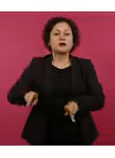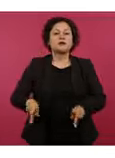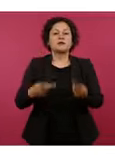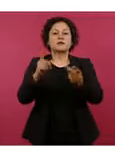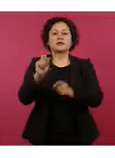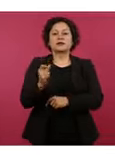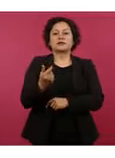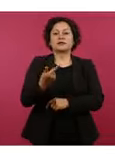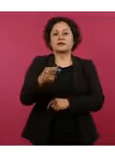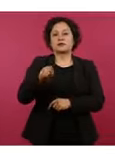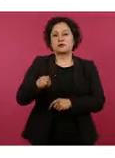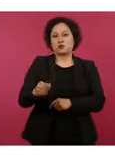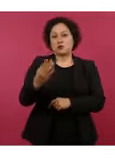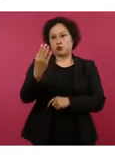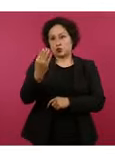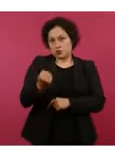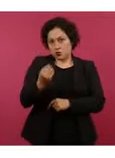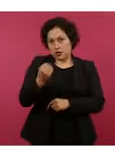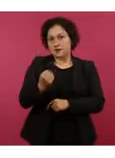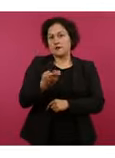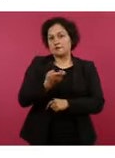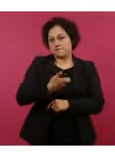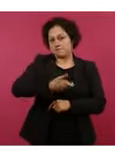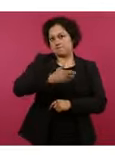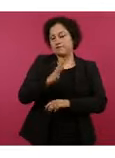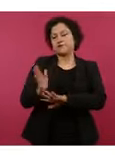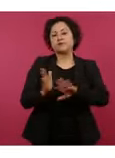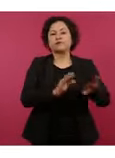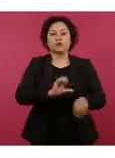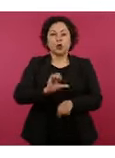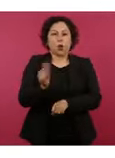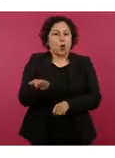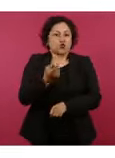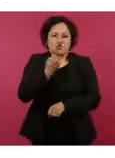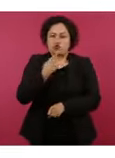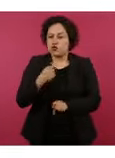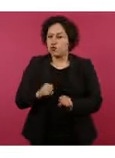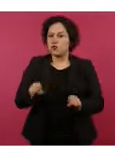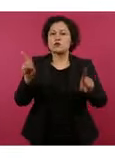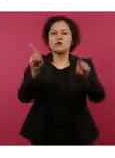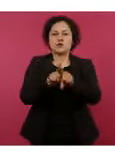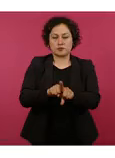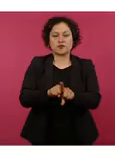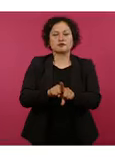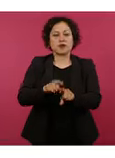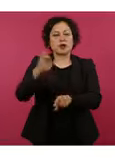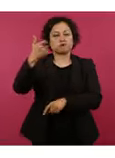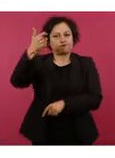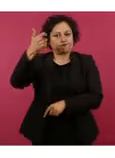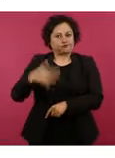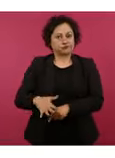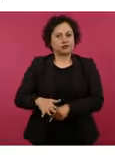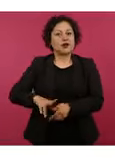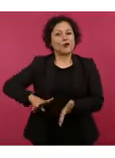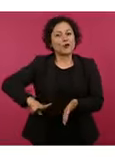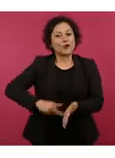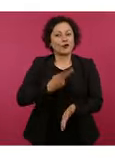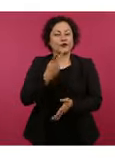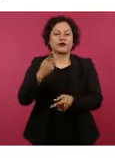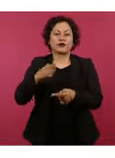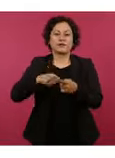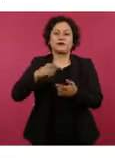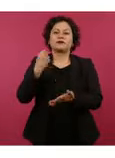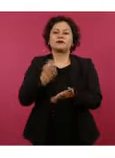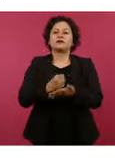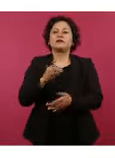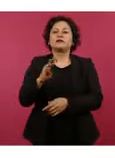centavos. Sin embargo, buenos precios también en la premium. Una vez más, como lo hemos venido reiterando, Valero, gasolinera Medellín,